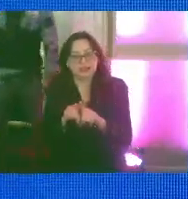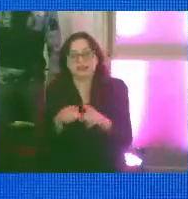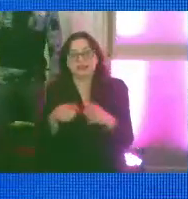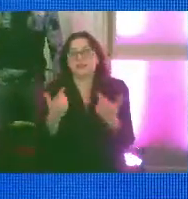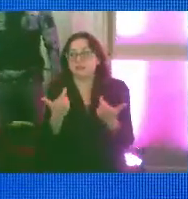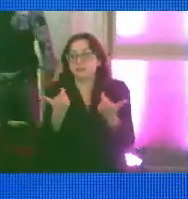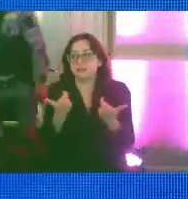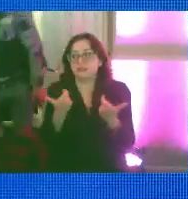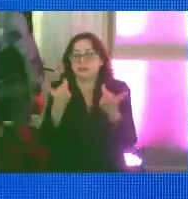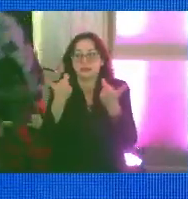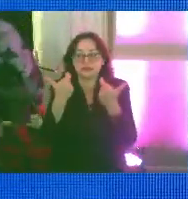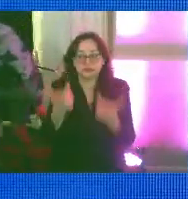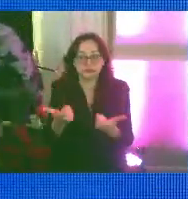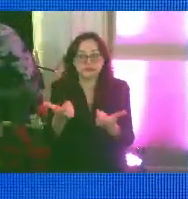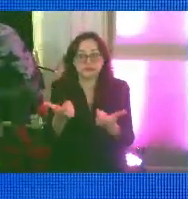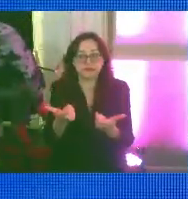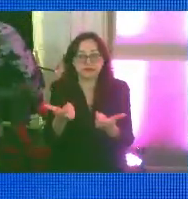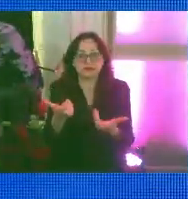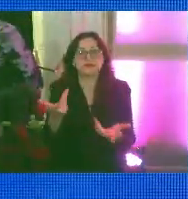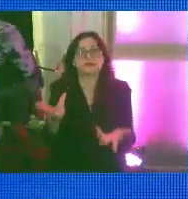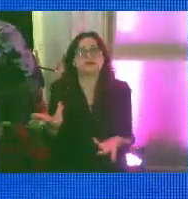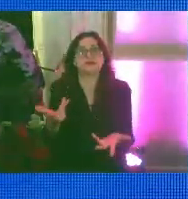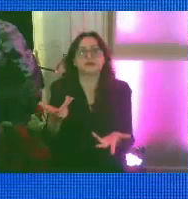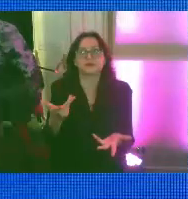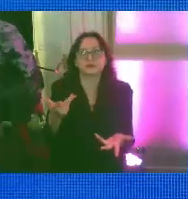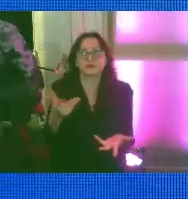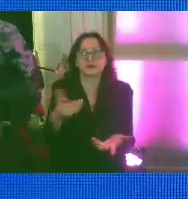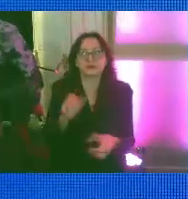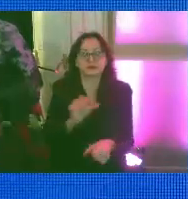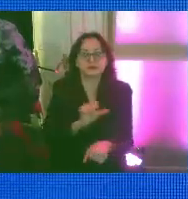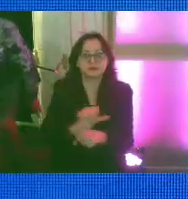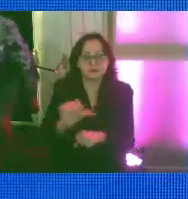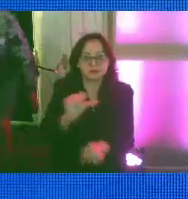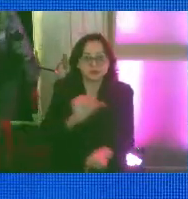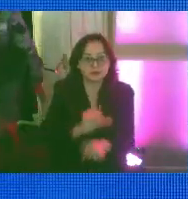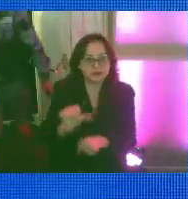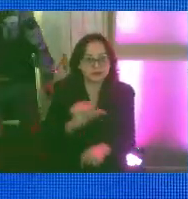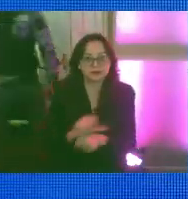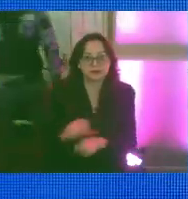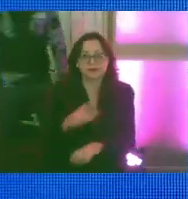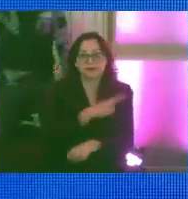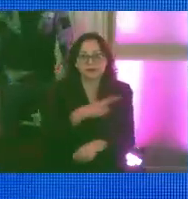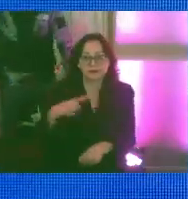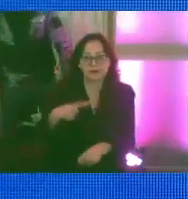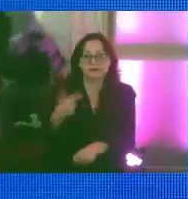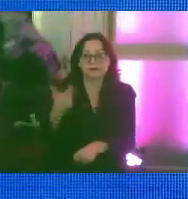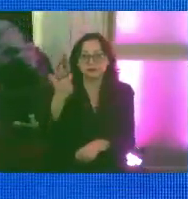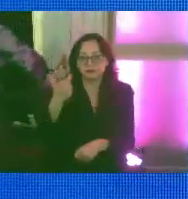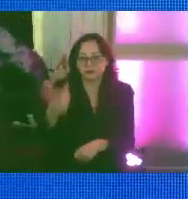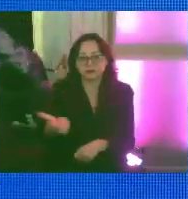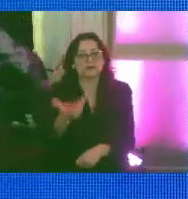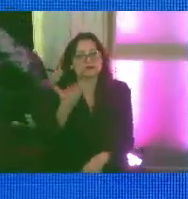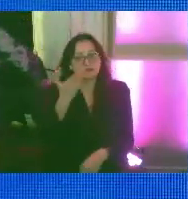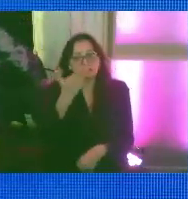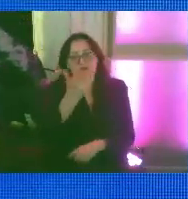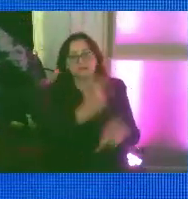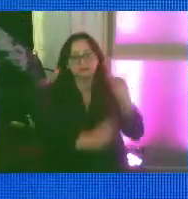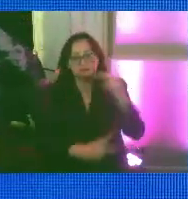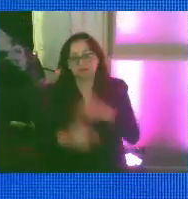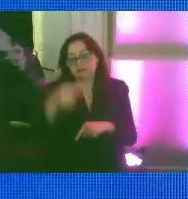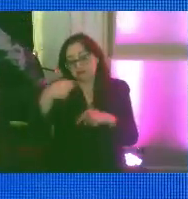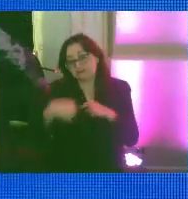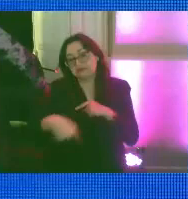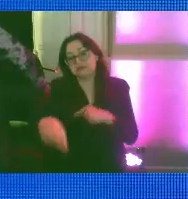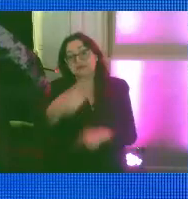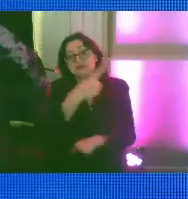Yo ni les cuento, Argentina, cómo está endeudada con el Fondo Monetario Internacional. Tenemos deuda para 100 años para adelante,